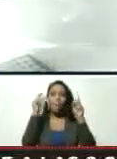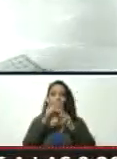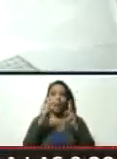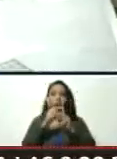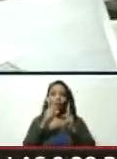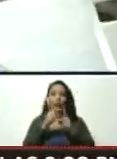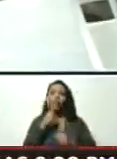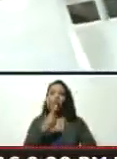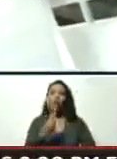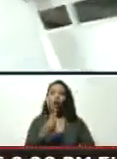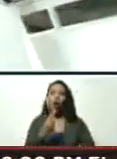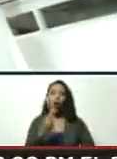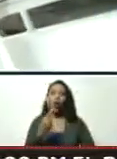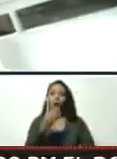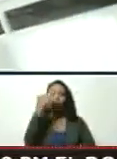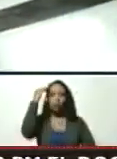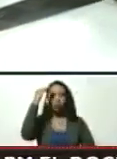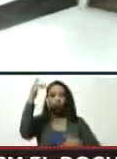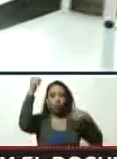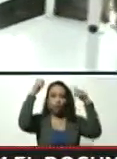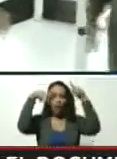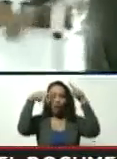Chávez Frías.